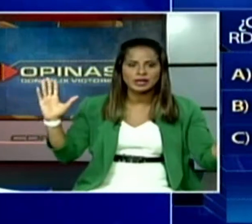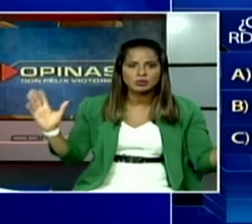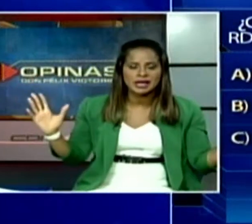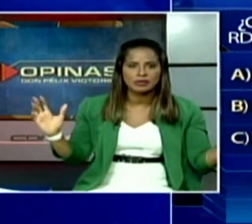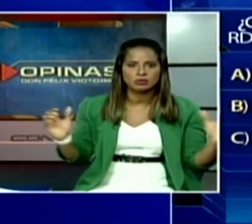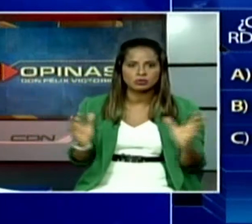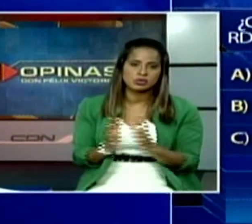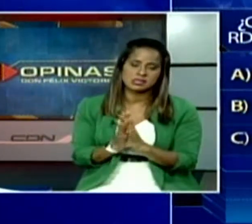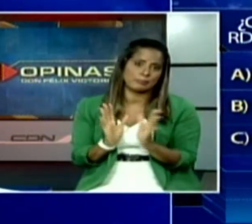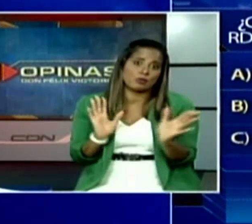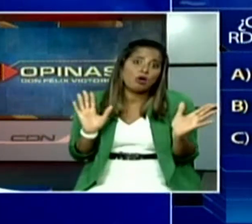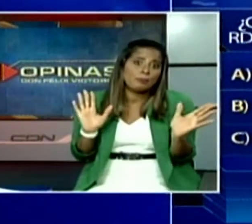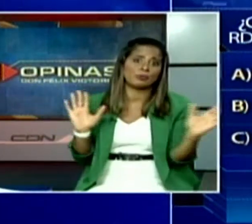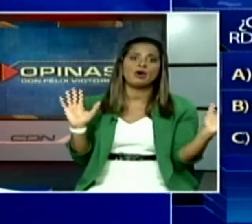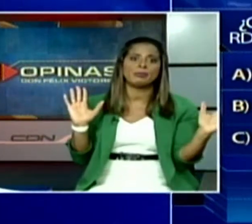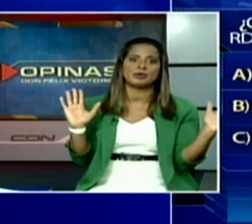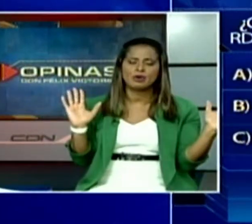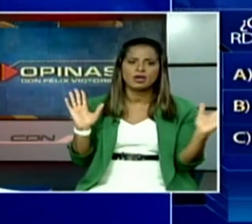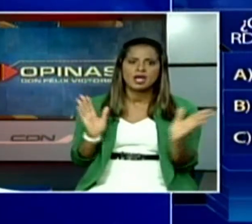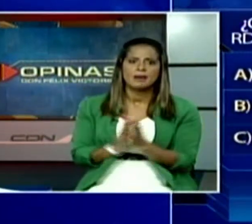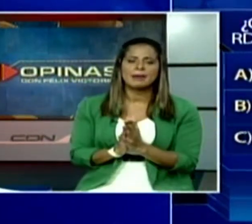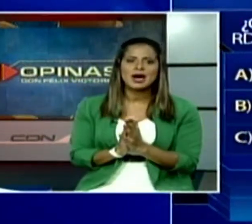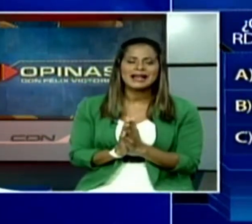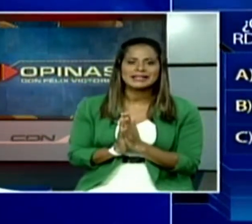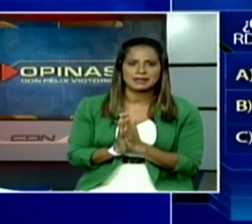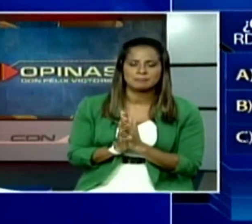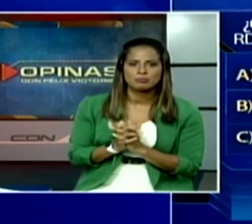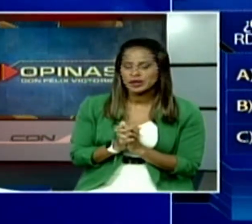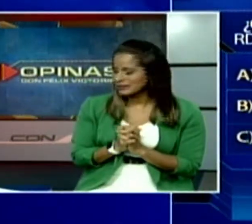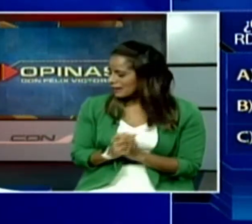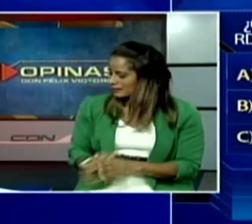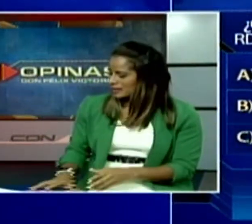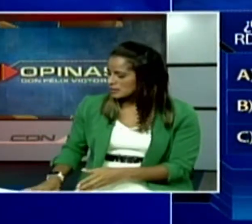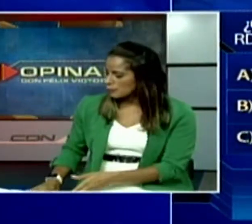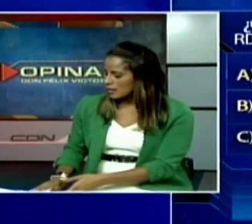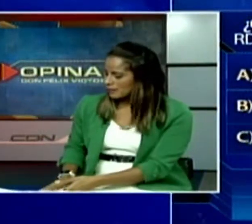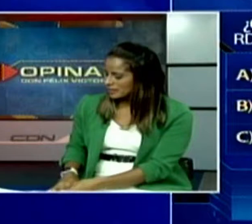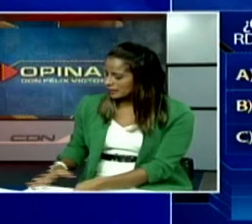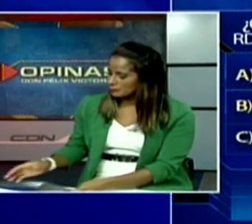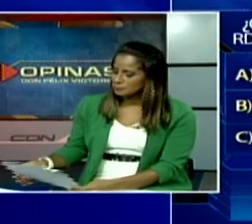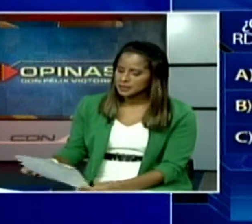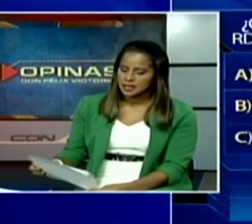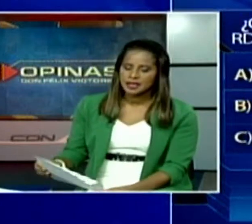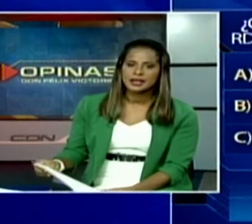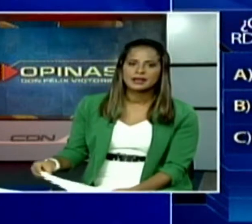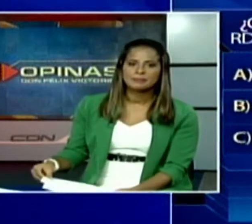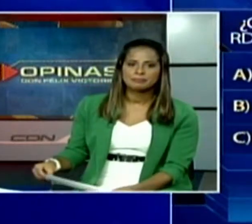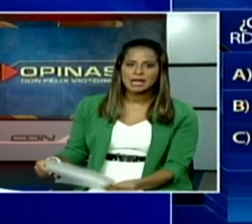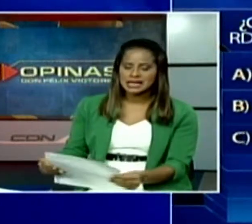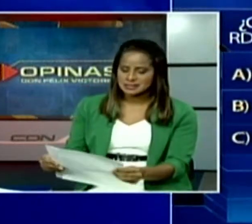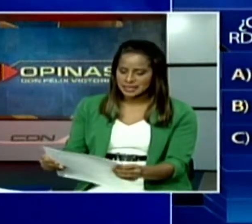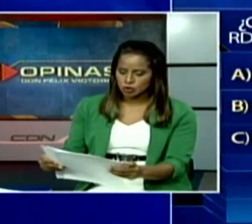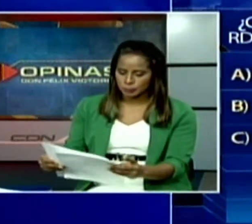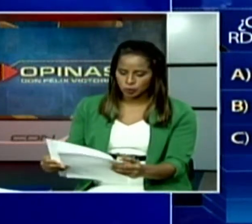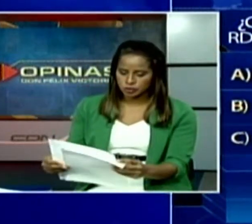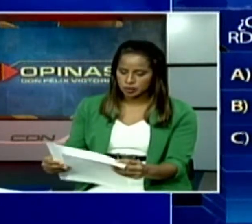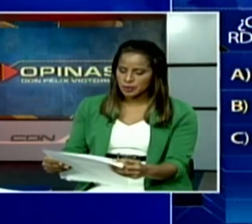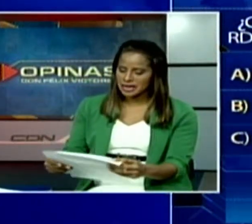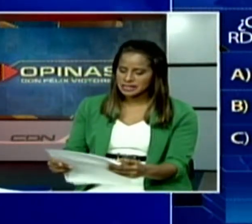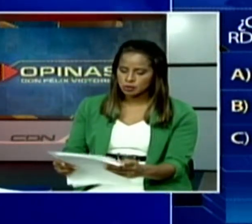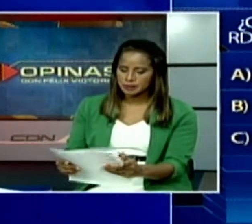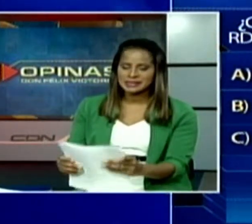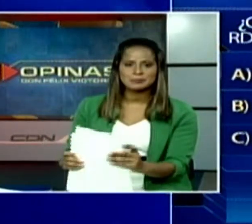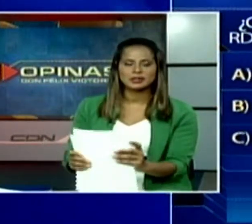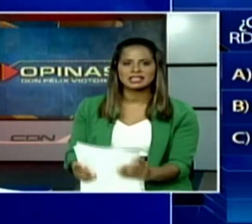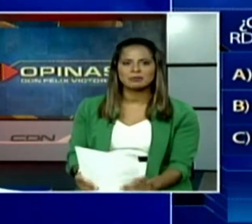obsesionado con el cuidado, tú dices, pues no. Vamos a la línea. Buenas tardes, gracias por la llamadita. Ahí se cayó, pero continuamos